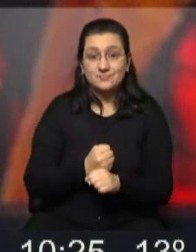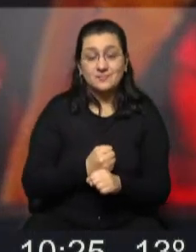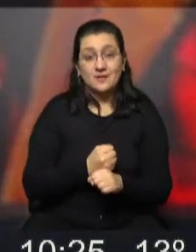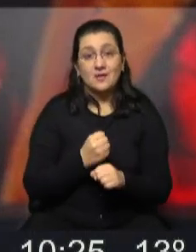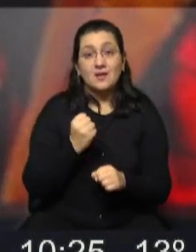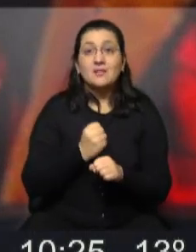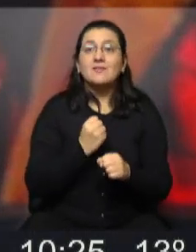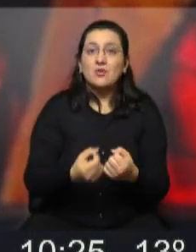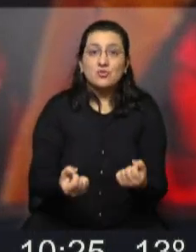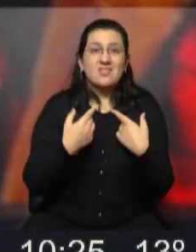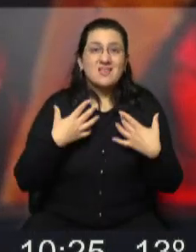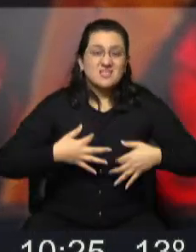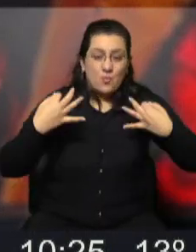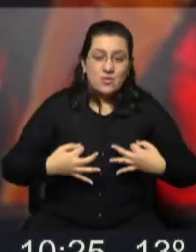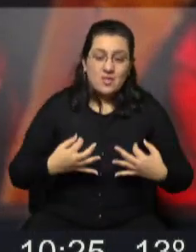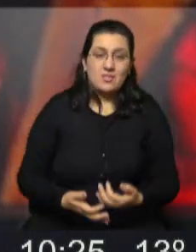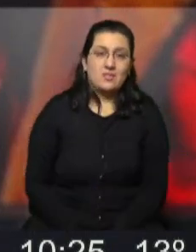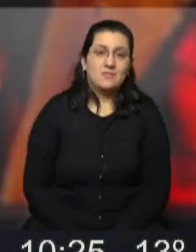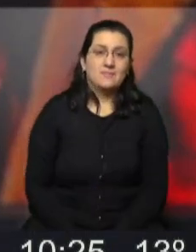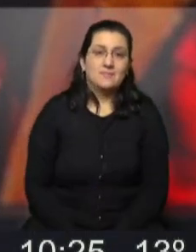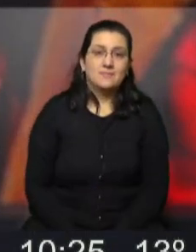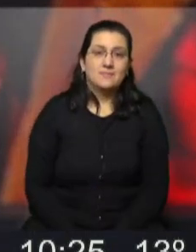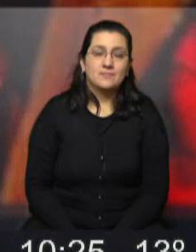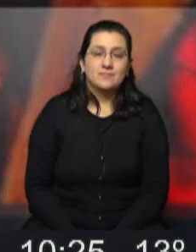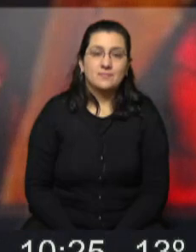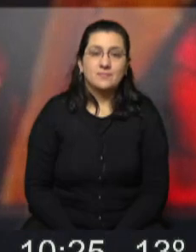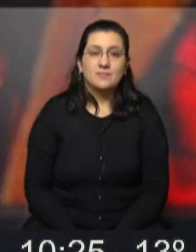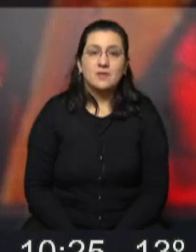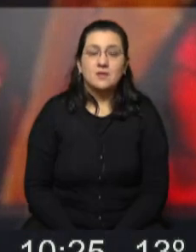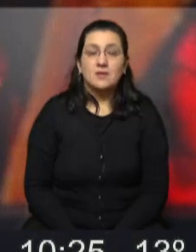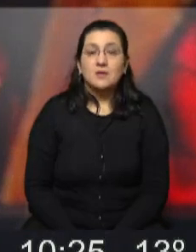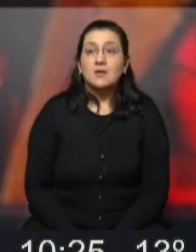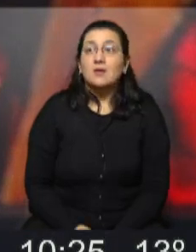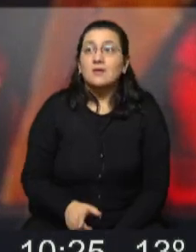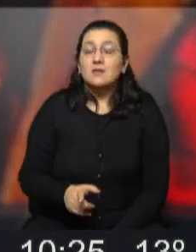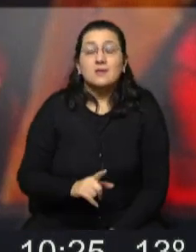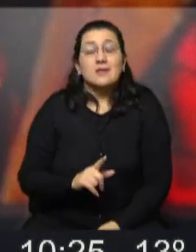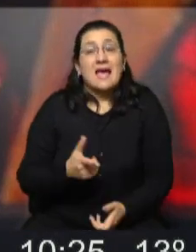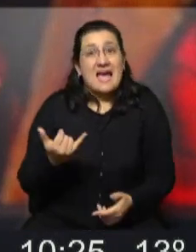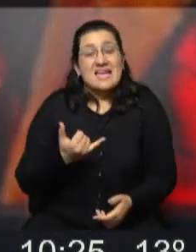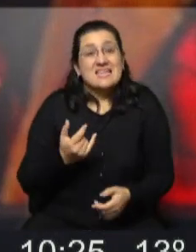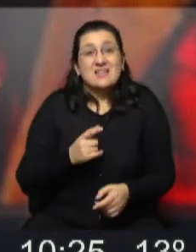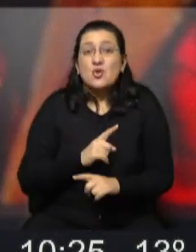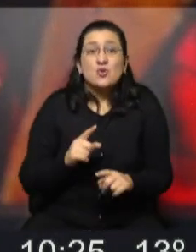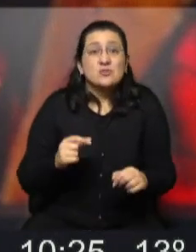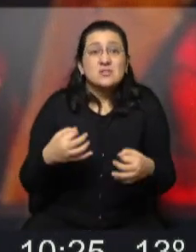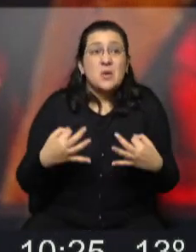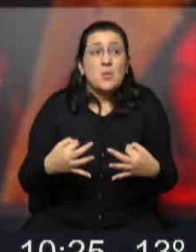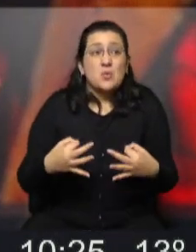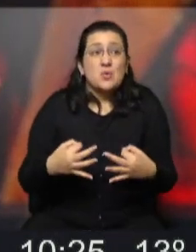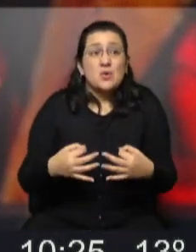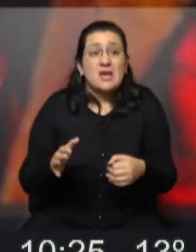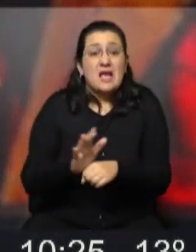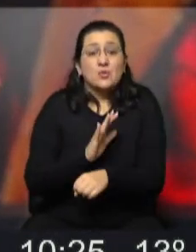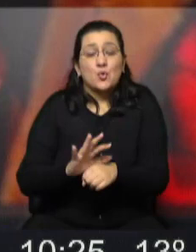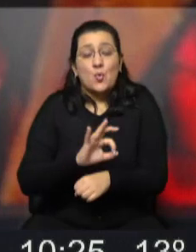el trabajo te da seguridad. Y no hay nada más inseguro que un actor o una actriz que se dé cuenta